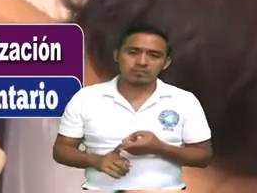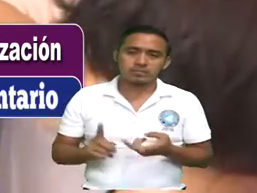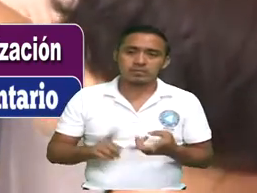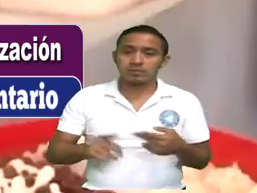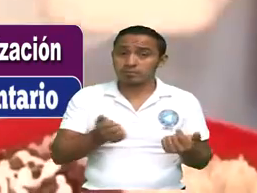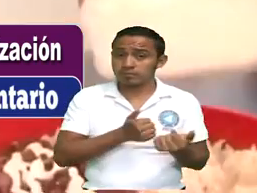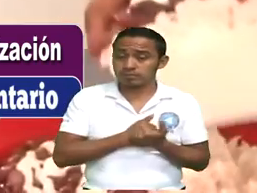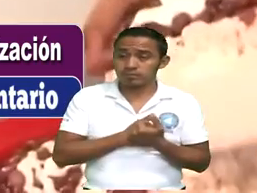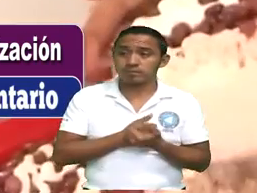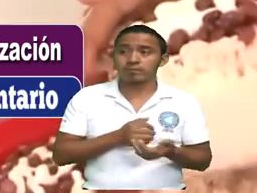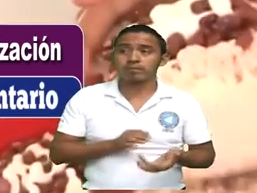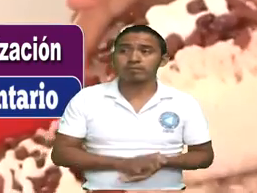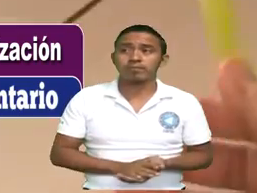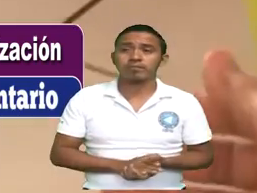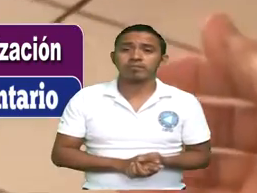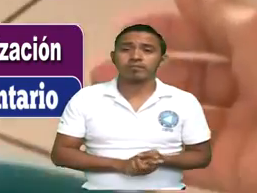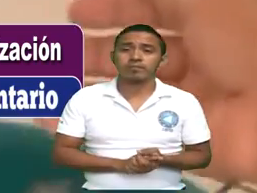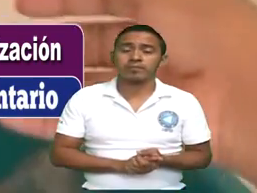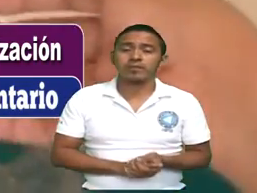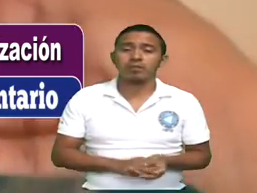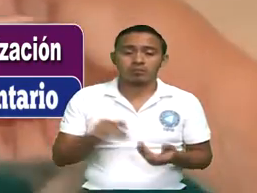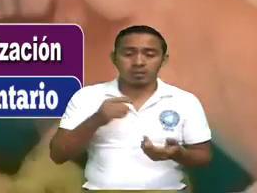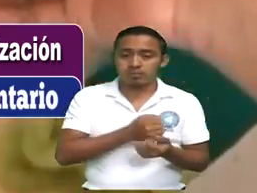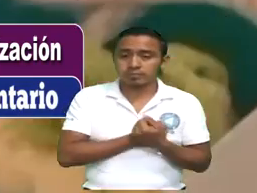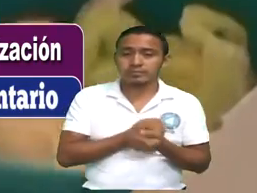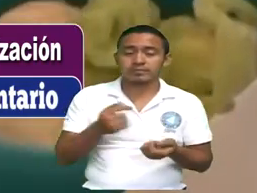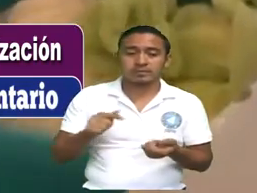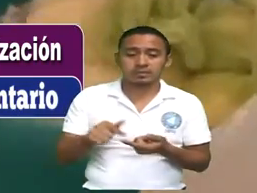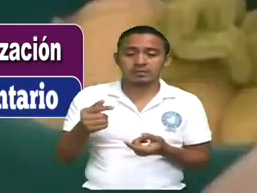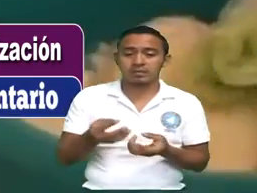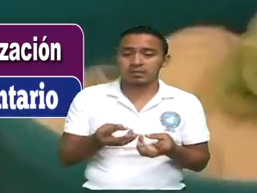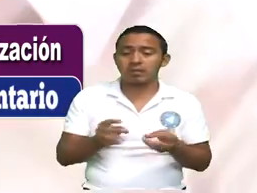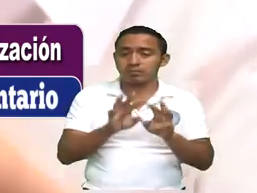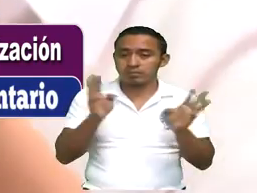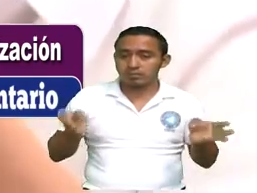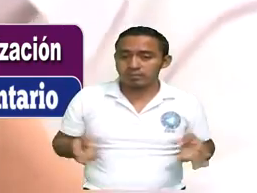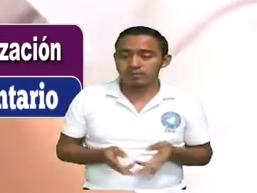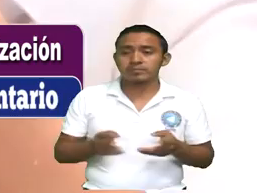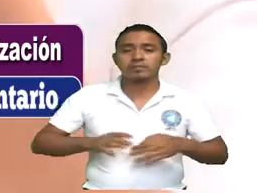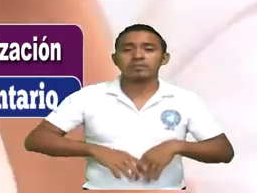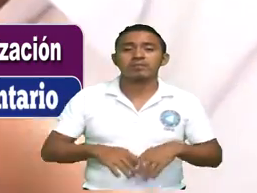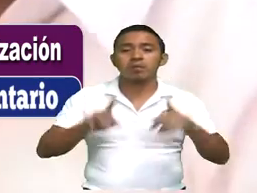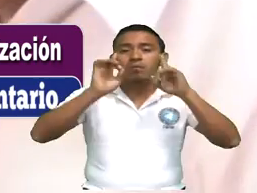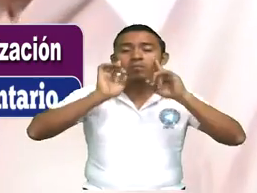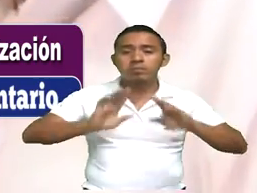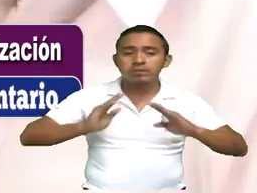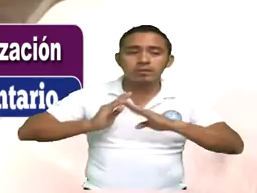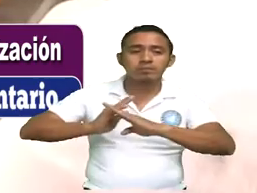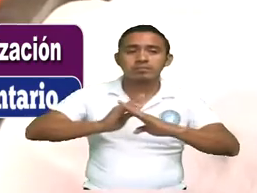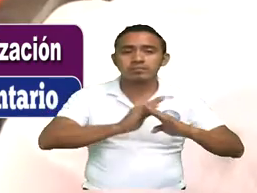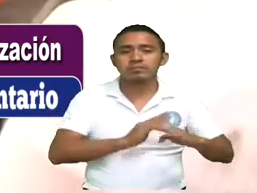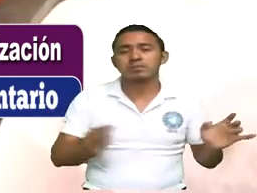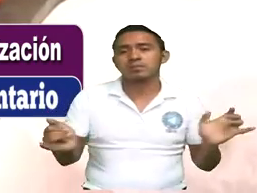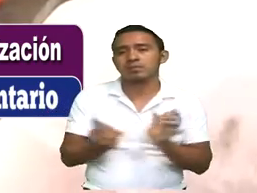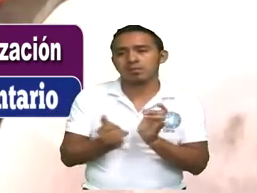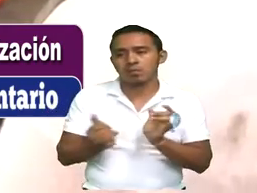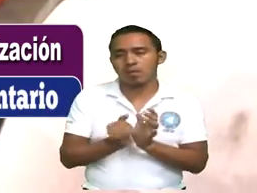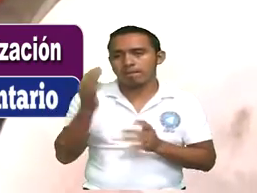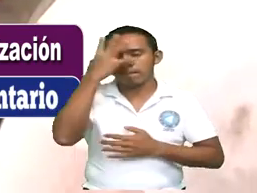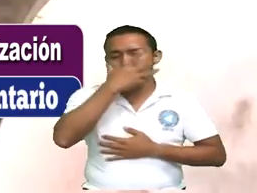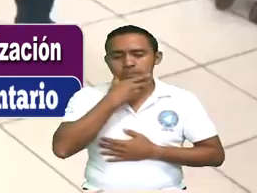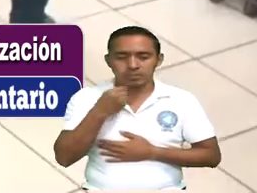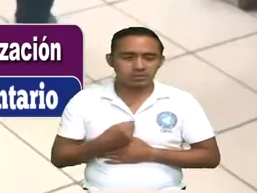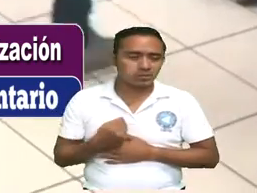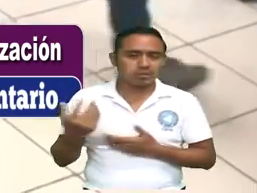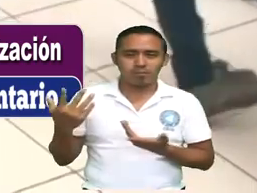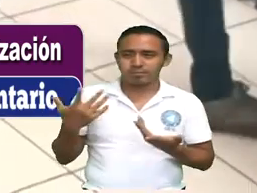amor a la tierra, a la madre tierra, a cuidar el ambiente. También es lindo, es bello ver a